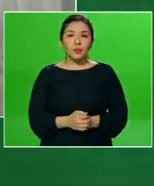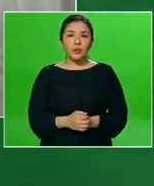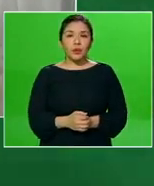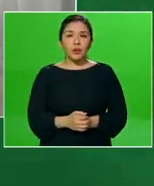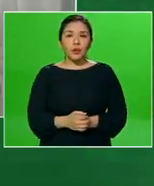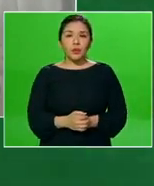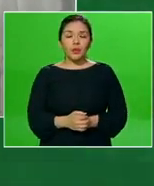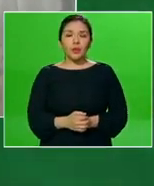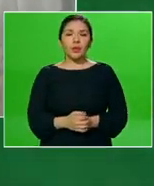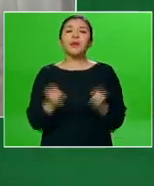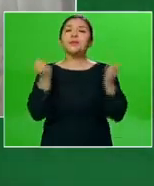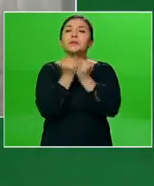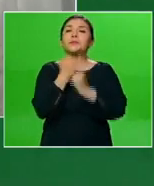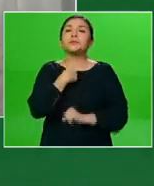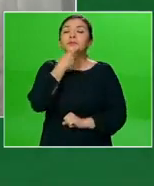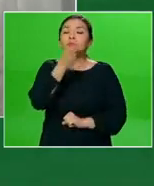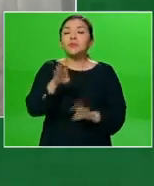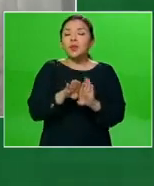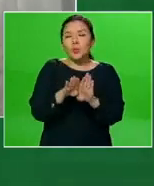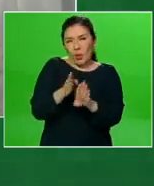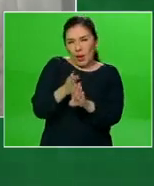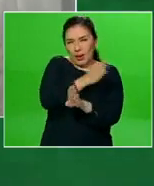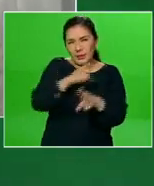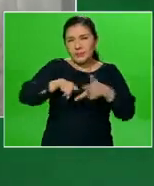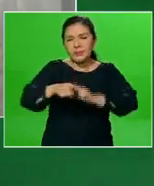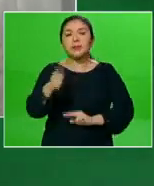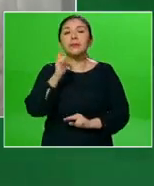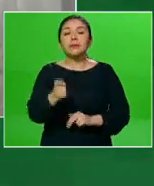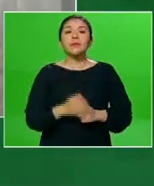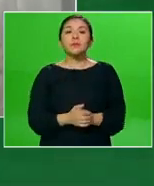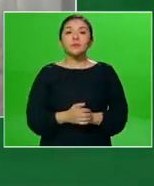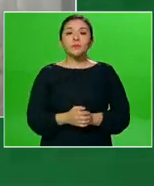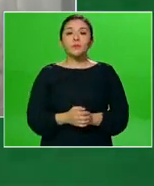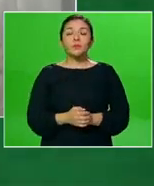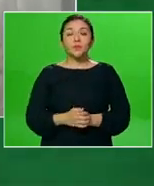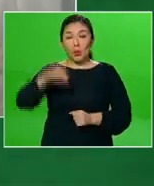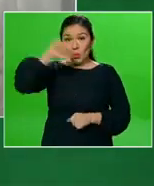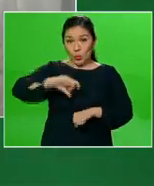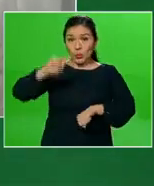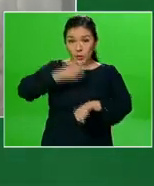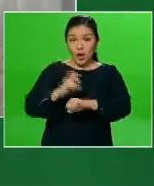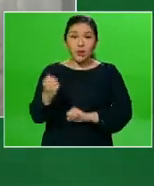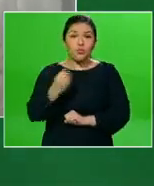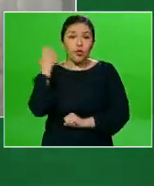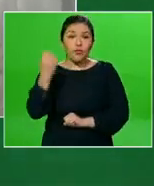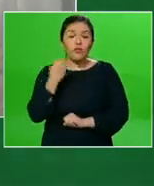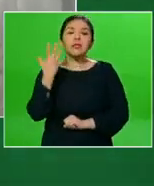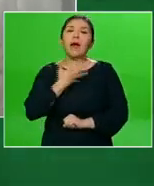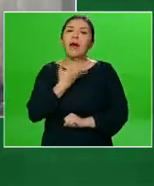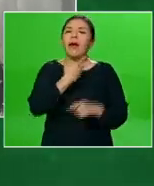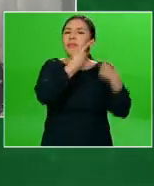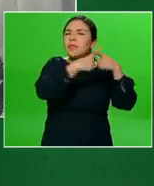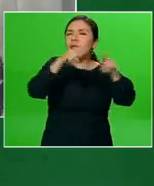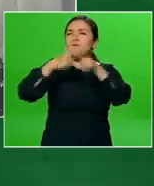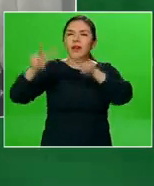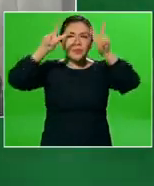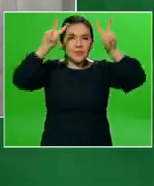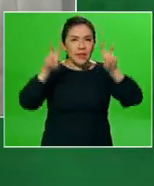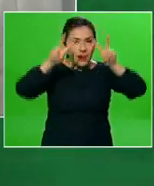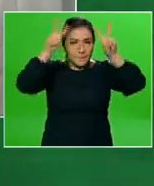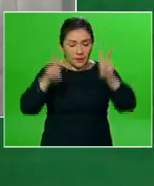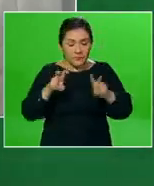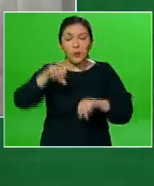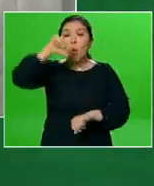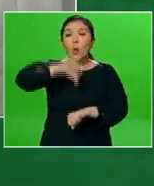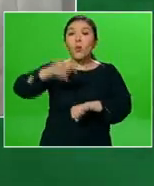comentarles un poco antes de dar inicio este esta conferencia se divide en varios componentes el